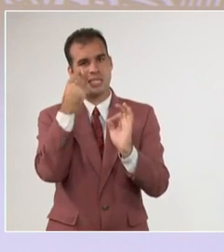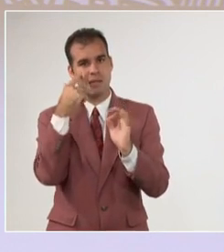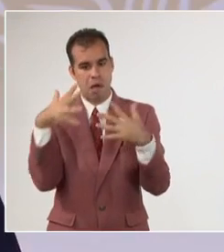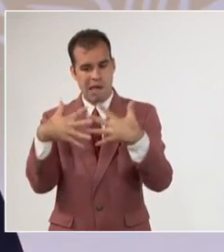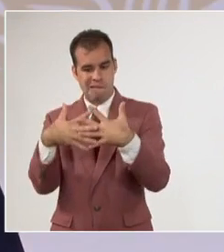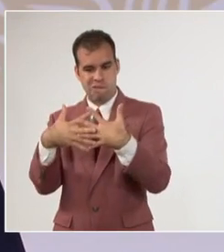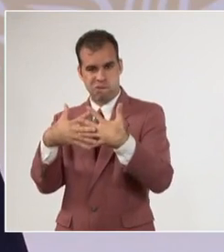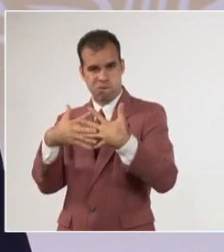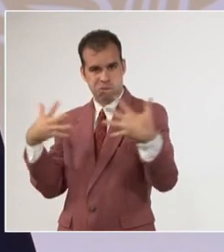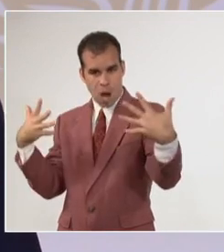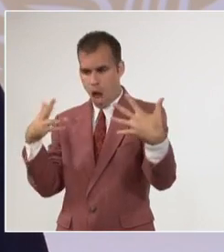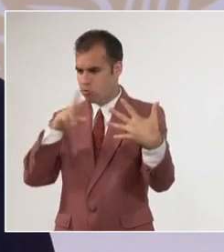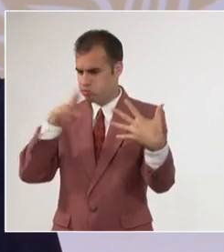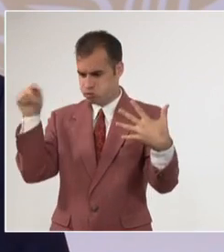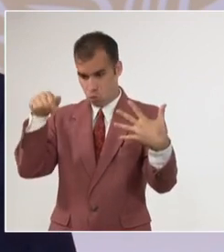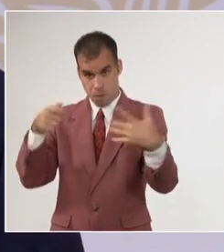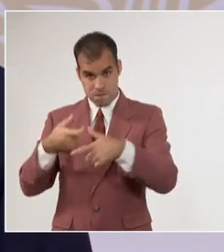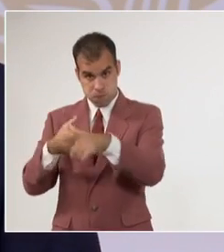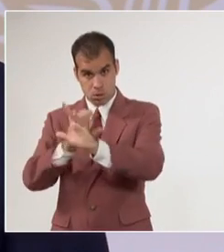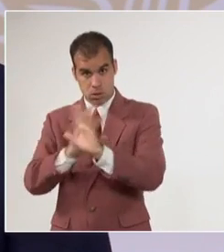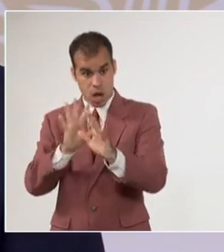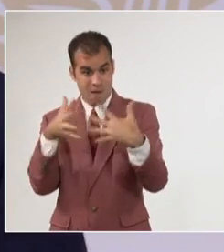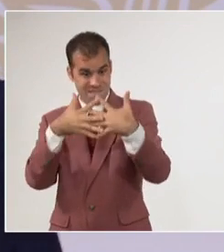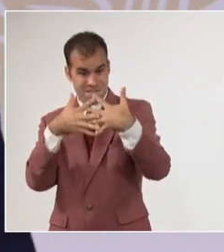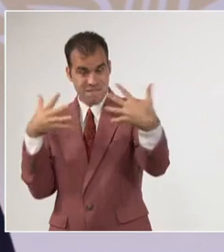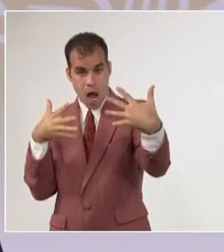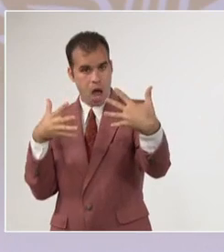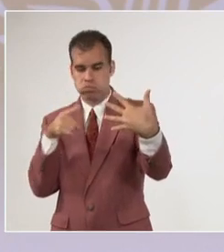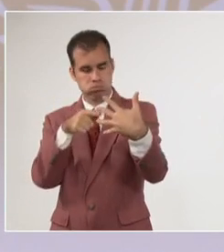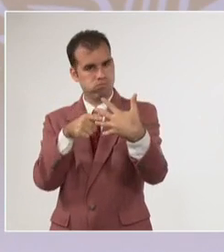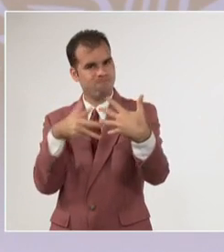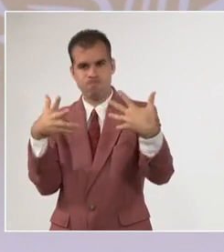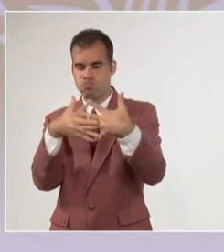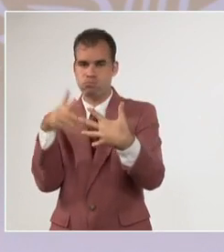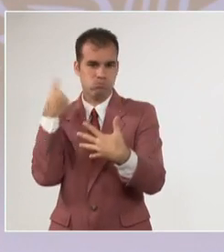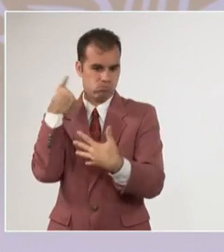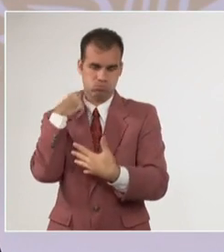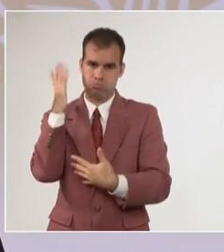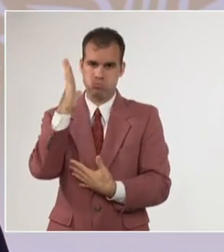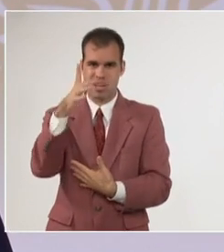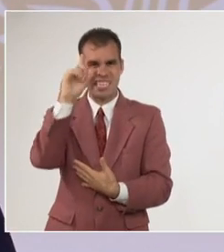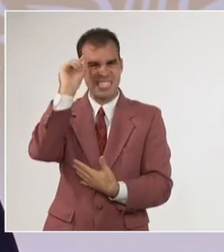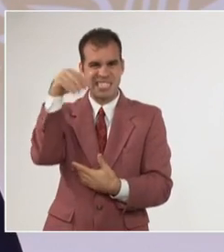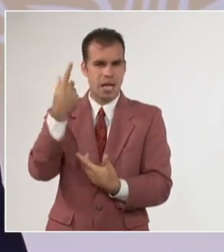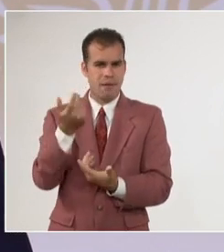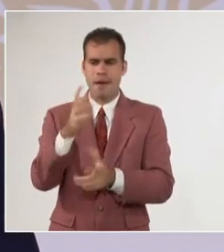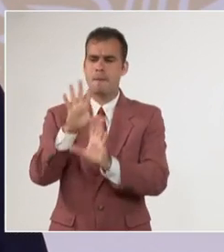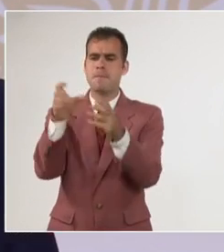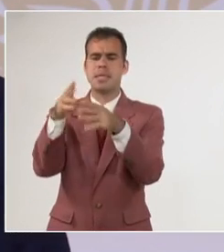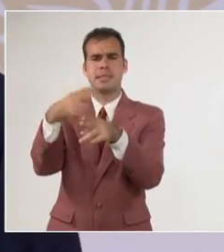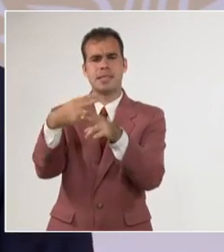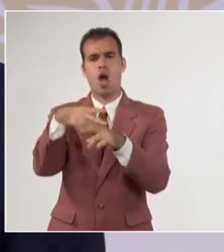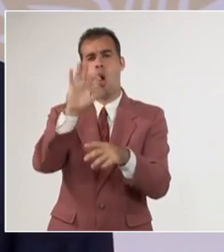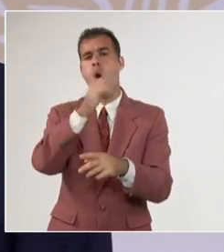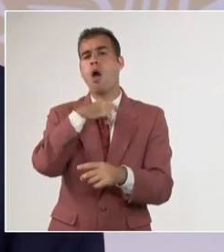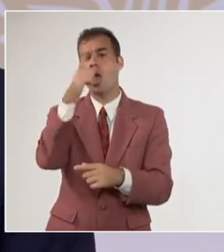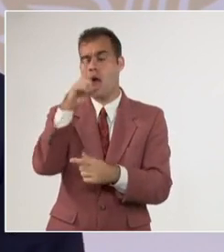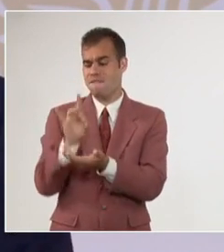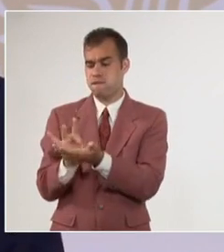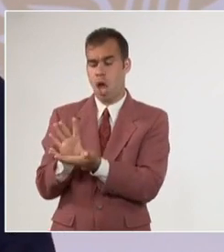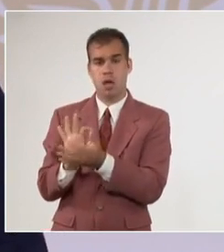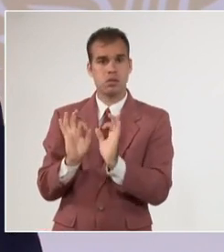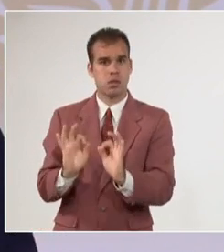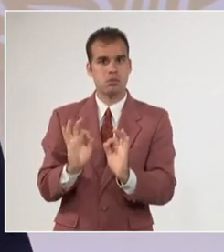con la Cuba revolucionaria cuando fuimos expulsados de la OEA por un mandato imperial. A lo largo de los